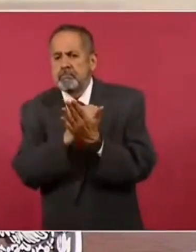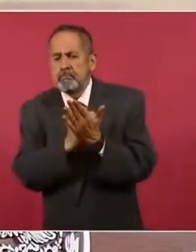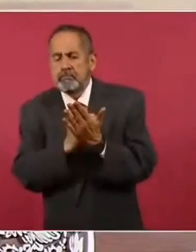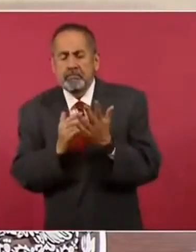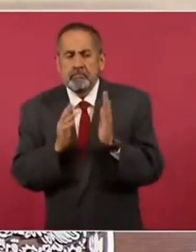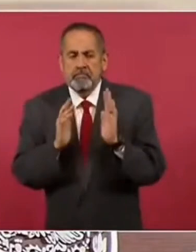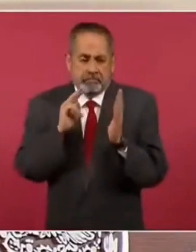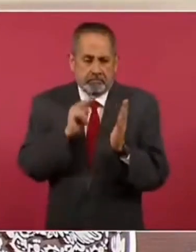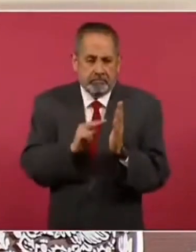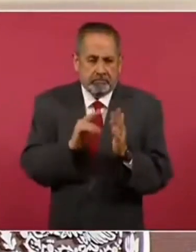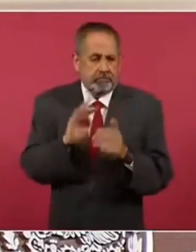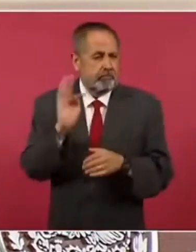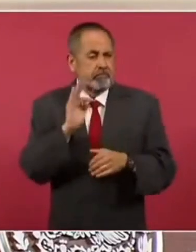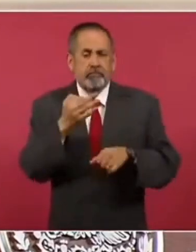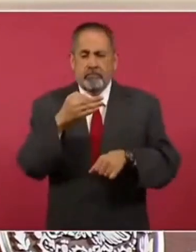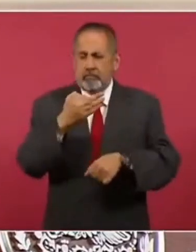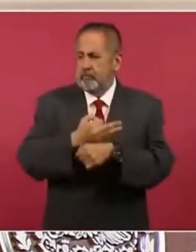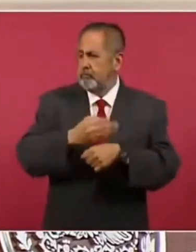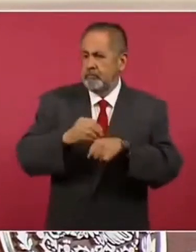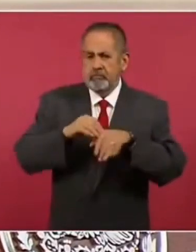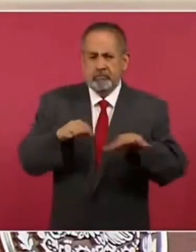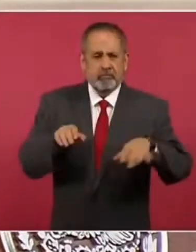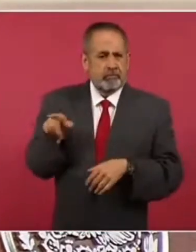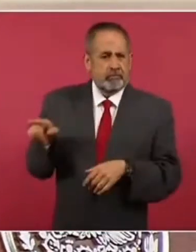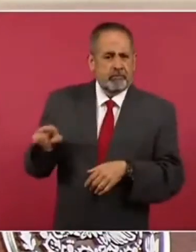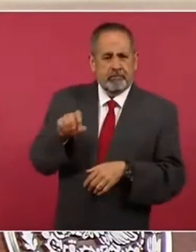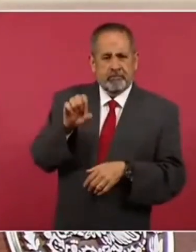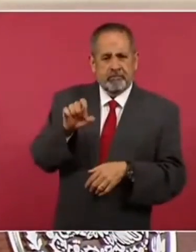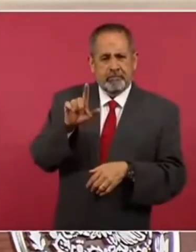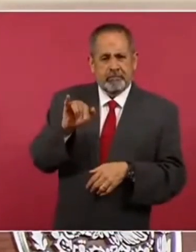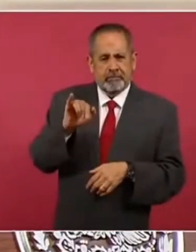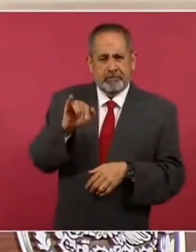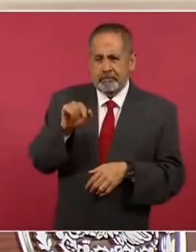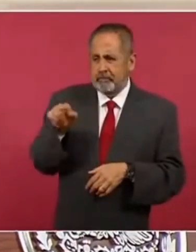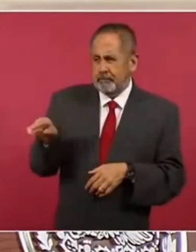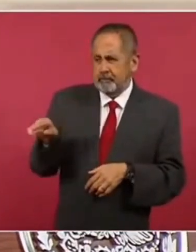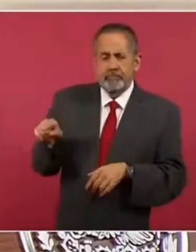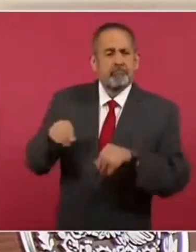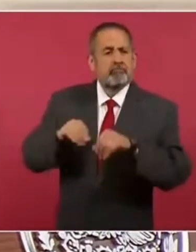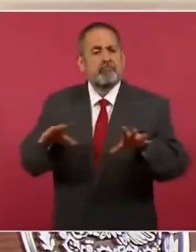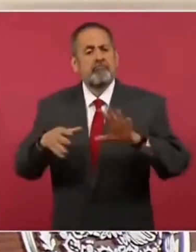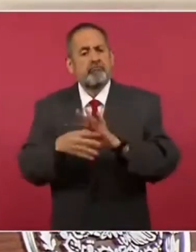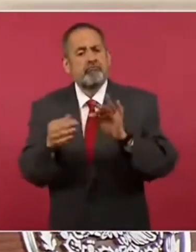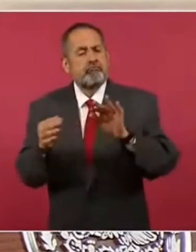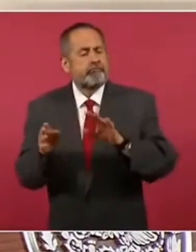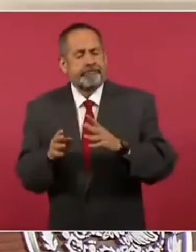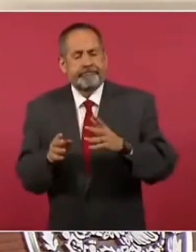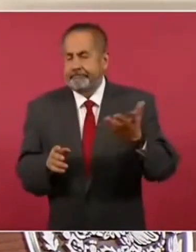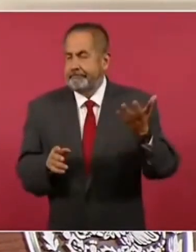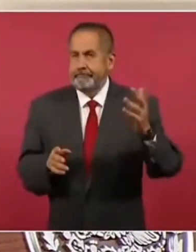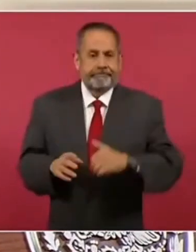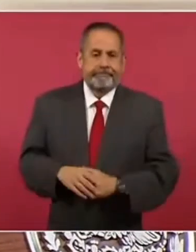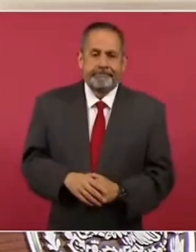hoy Elizabeth la plantee, de cómo